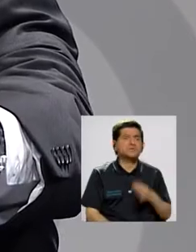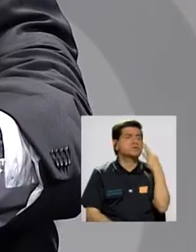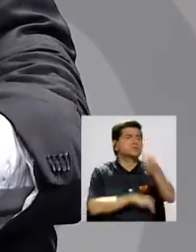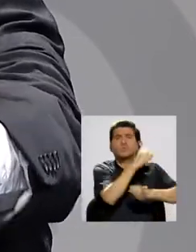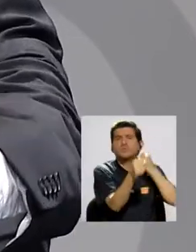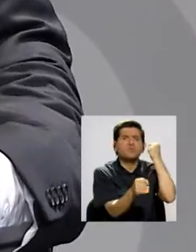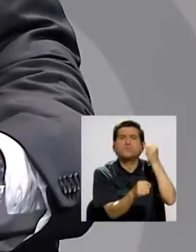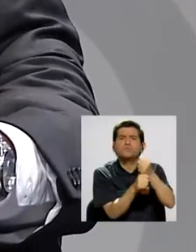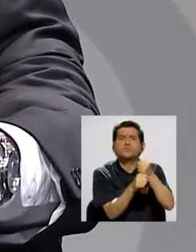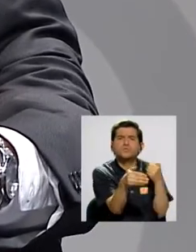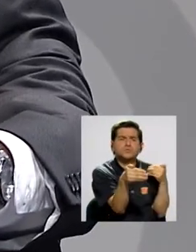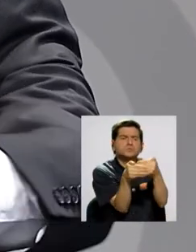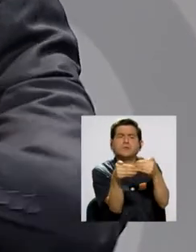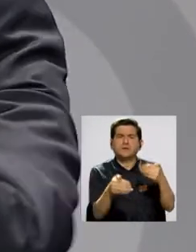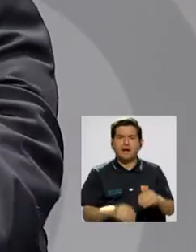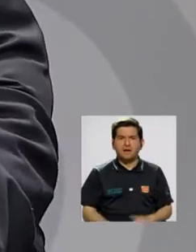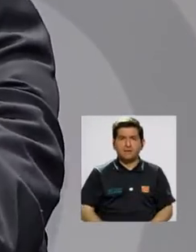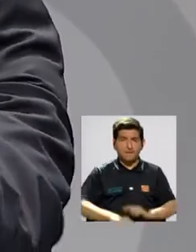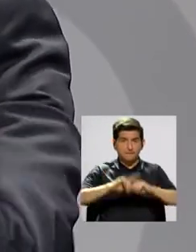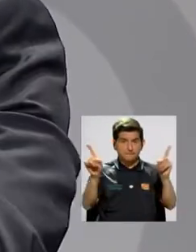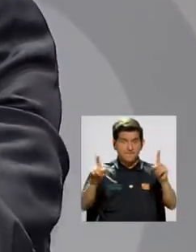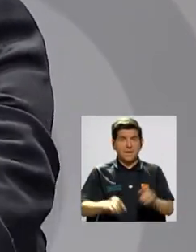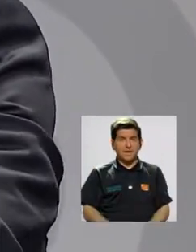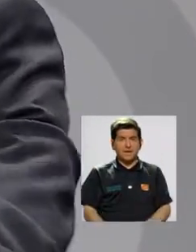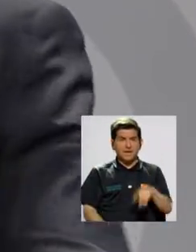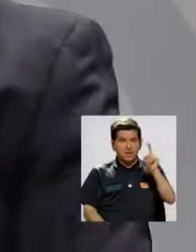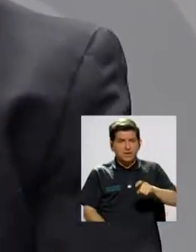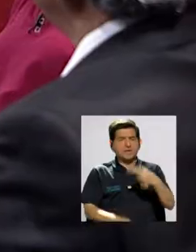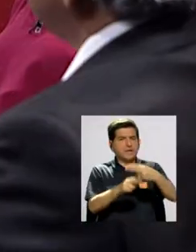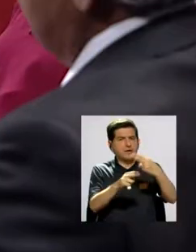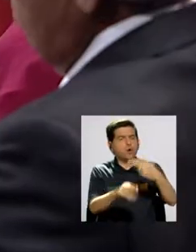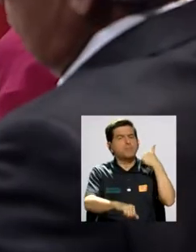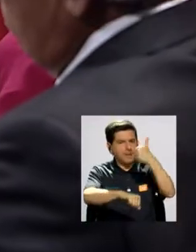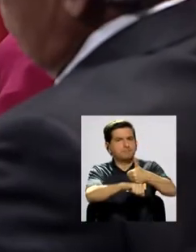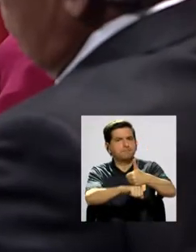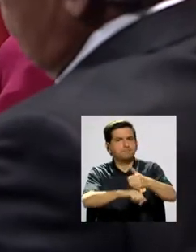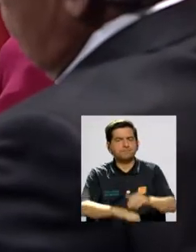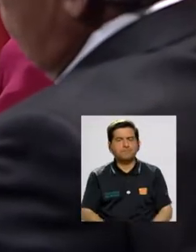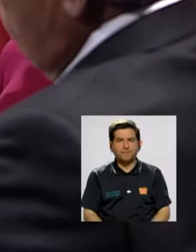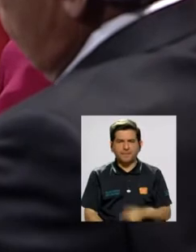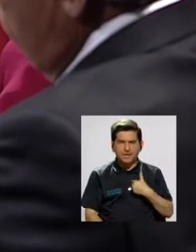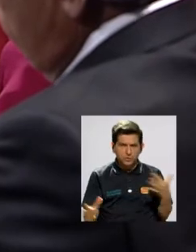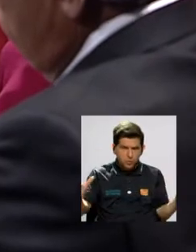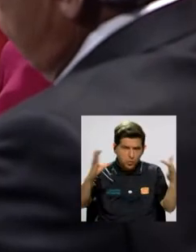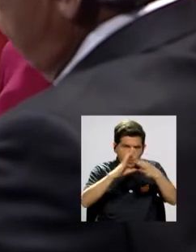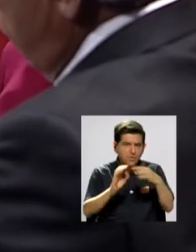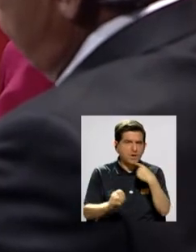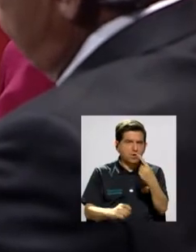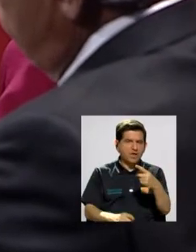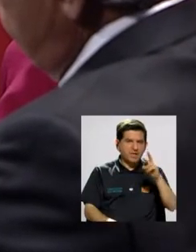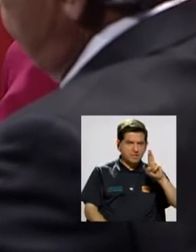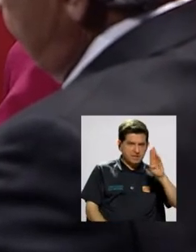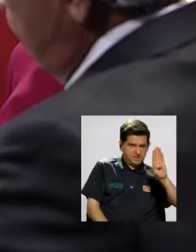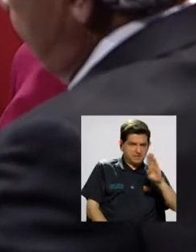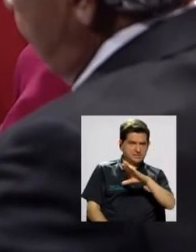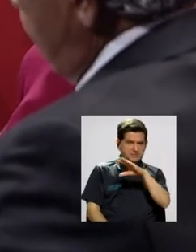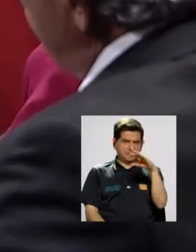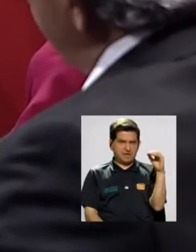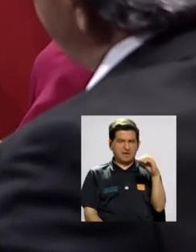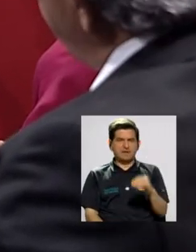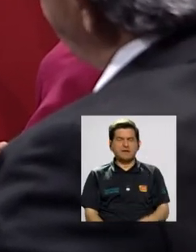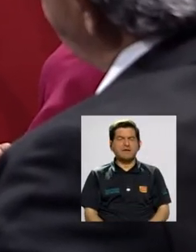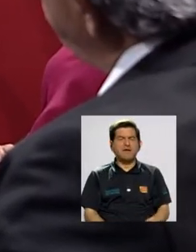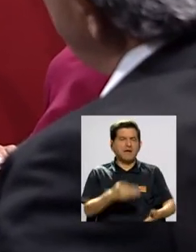tenemos encima? Pero tenemos que nominarlo, tenemos que ponerle nombre. Vea que quiero concatenar lo que plantea Randall con algo que